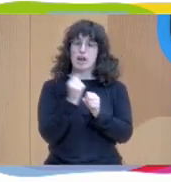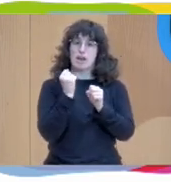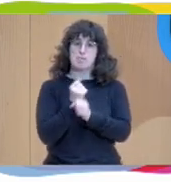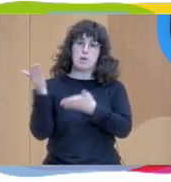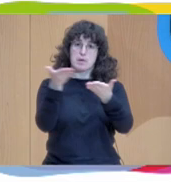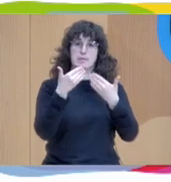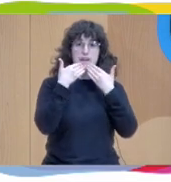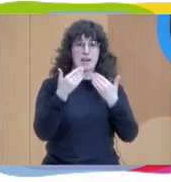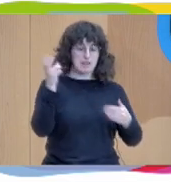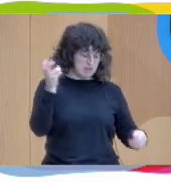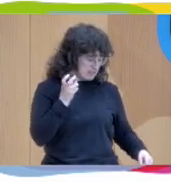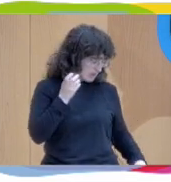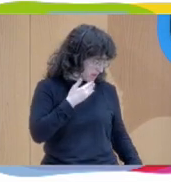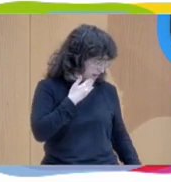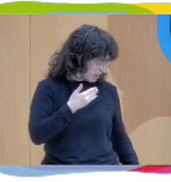asistencia gracias